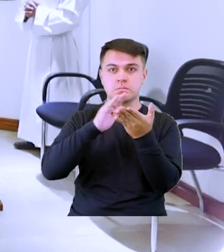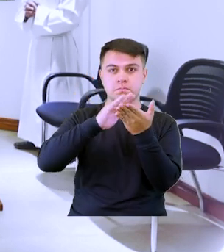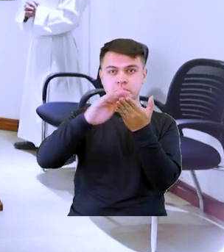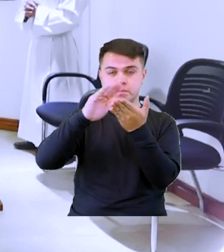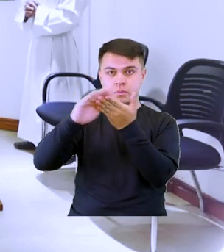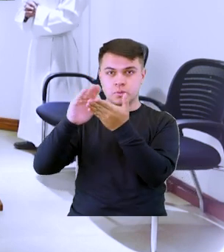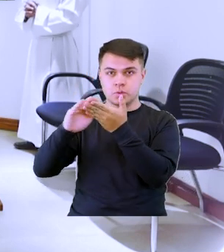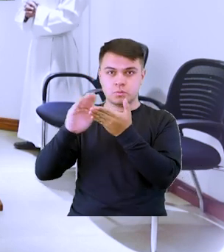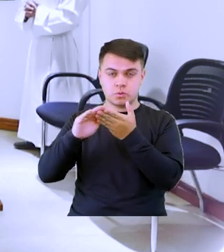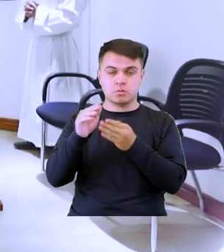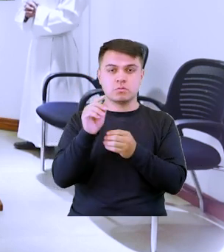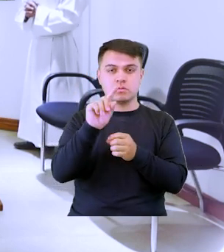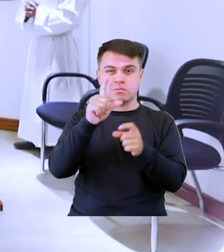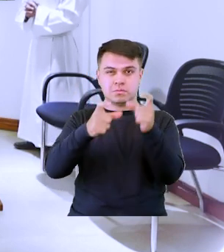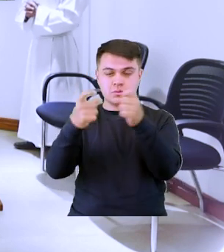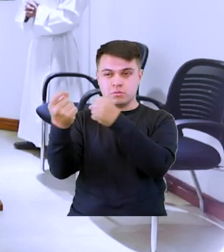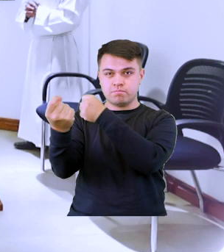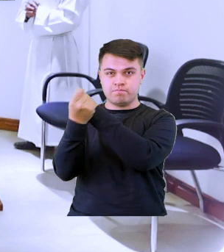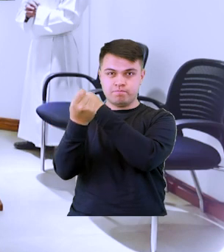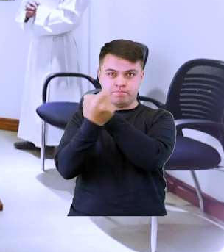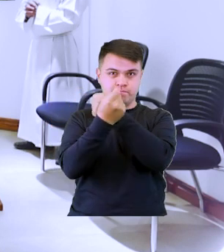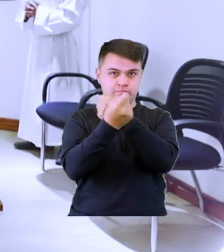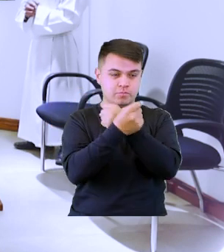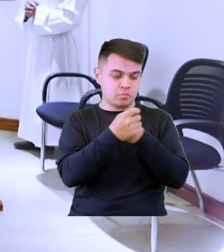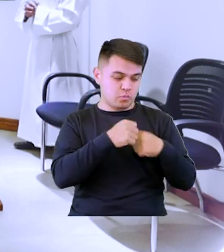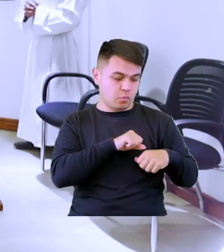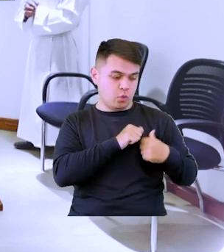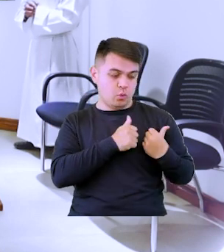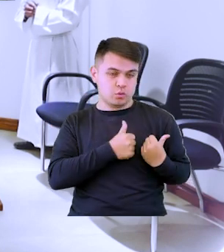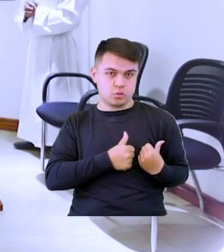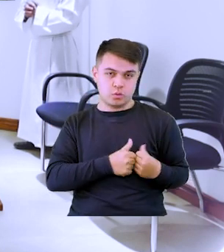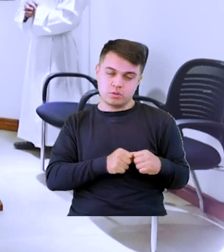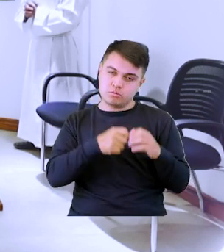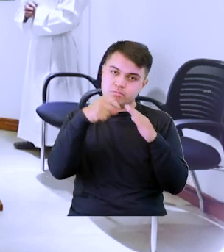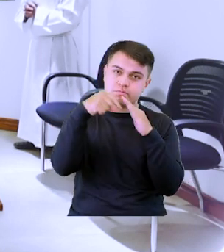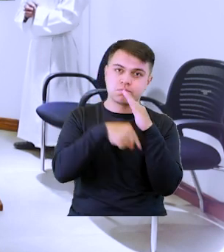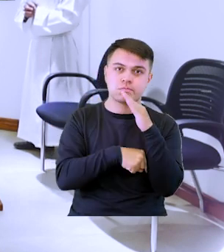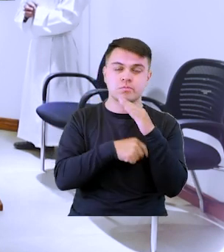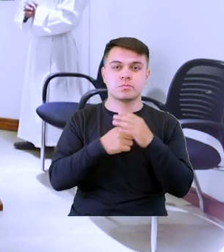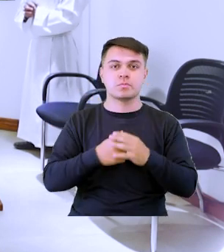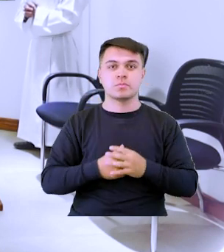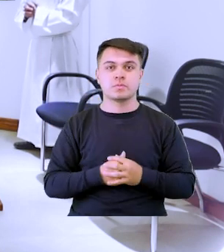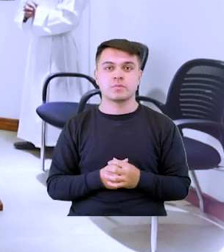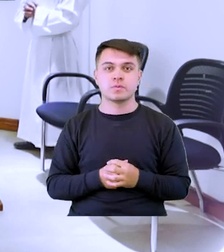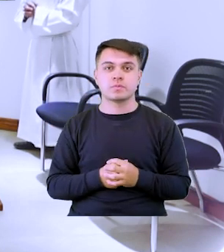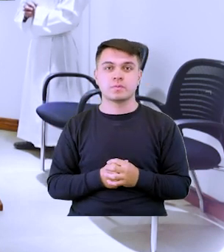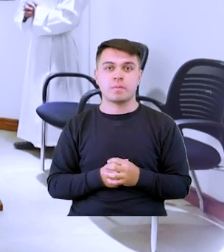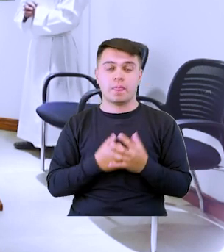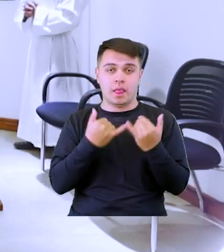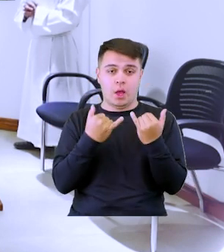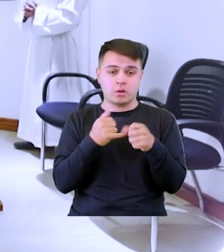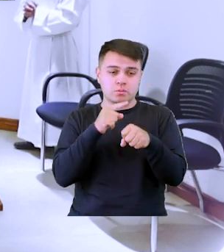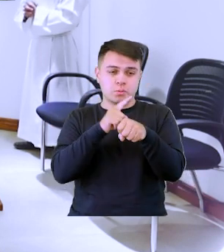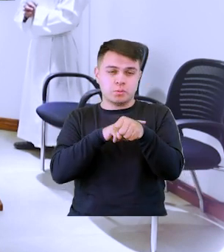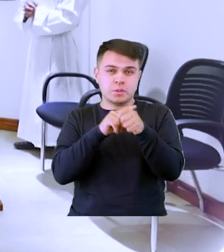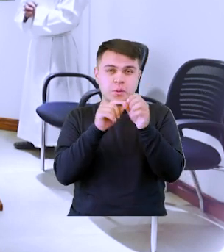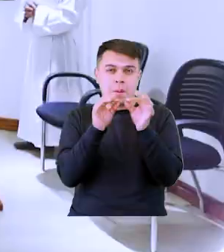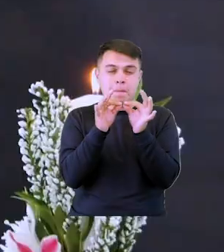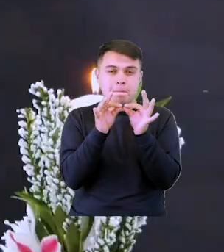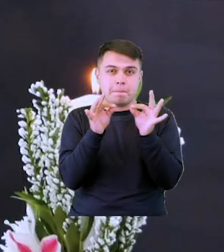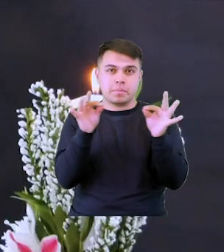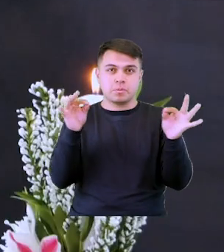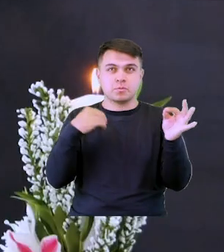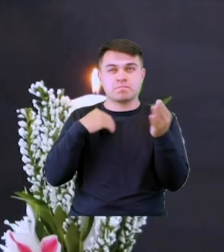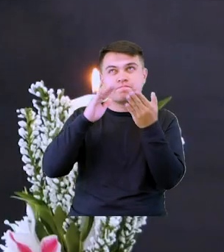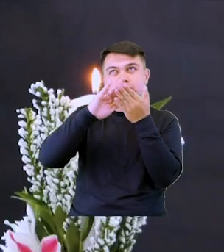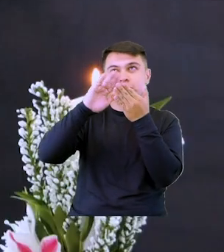perdonemos los unos a los otros desde lo más íntimo de nuestro corazón. En un momento de silencio